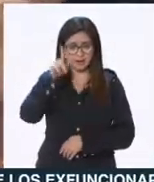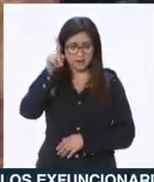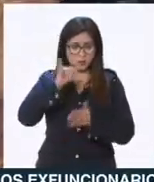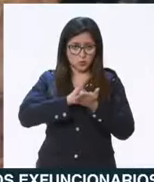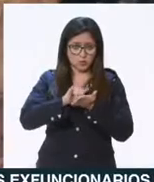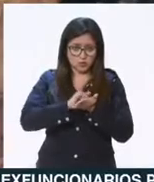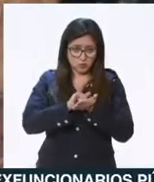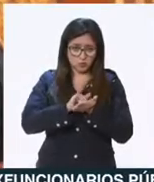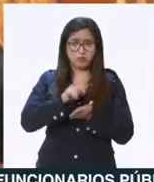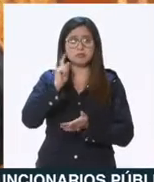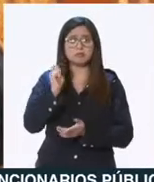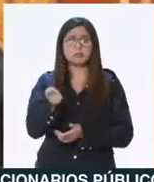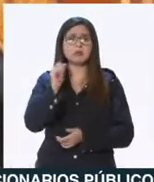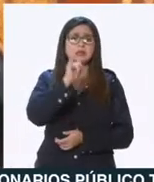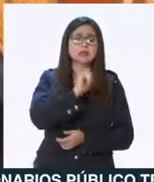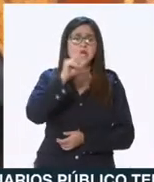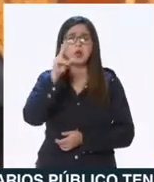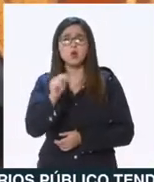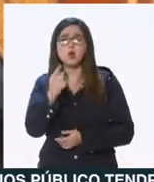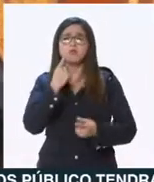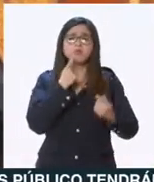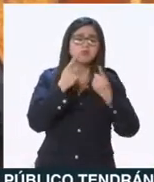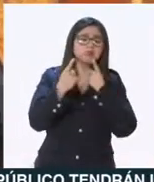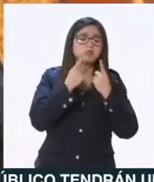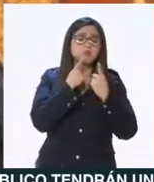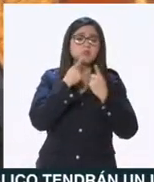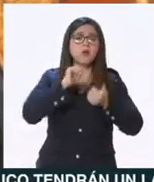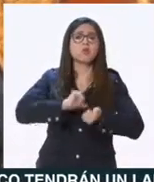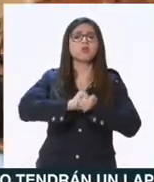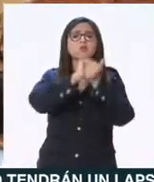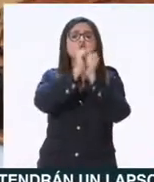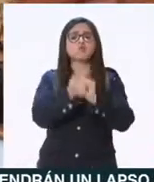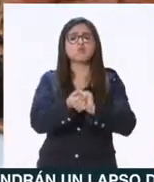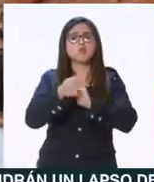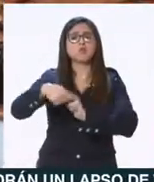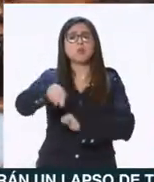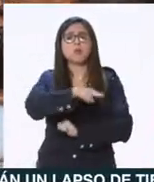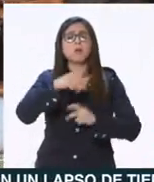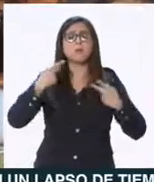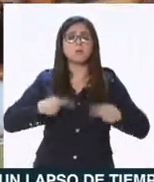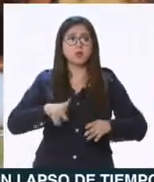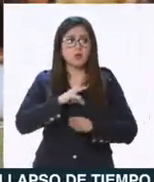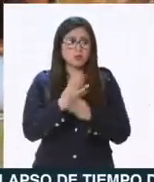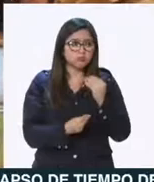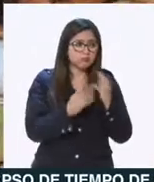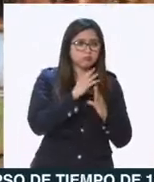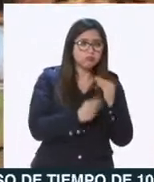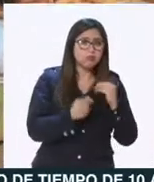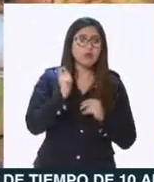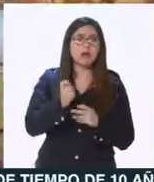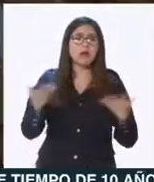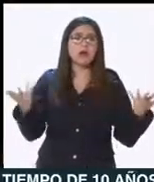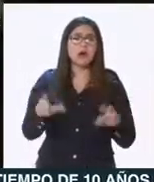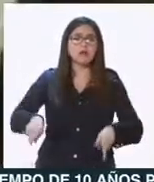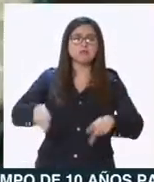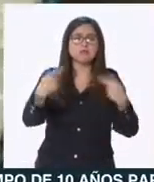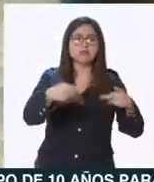de pasar décadas evadiendo a las autoridades hasta convertirse en uno de los más escurridizos responsables del tráfico de